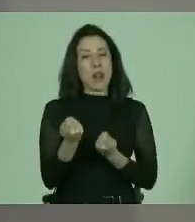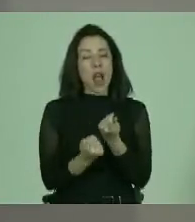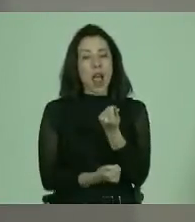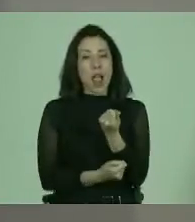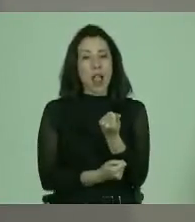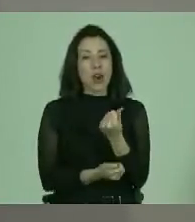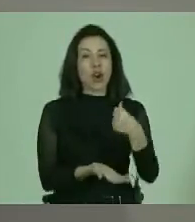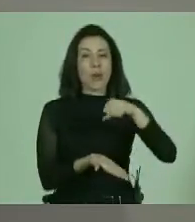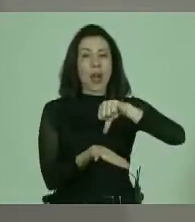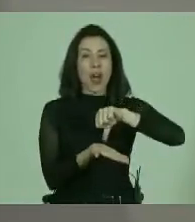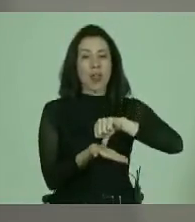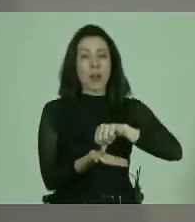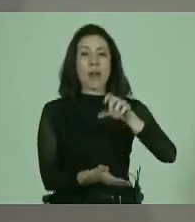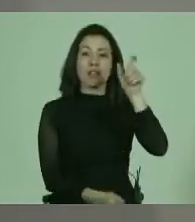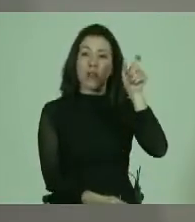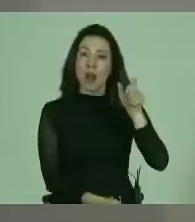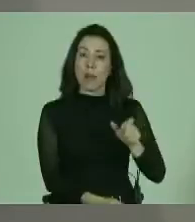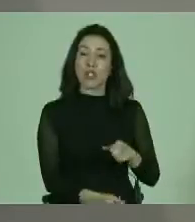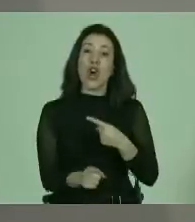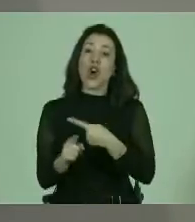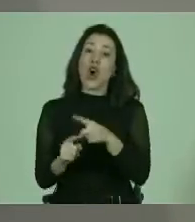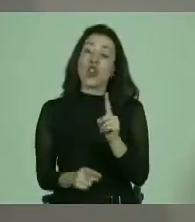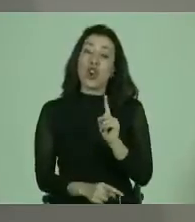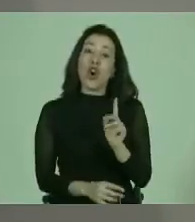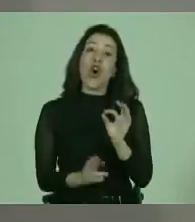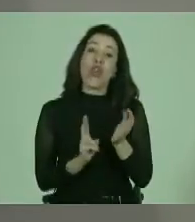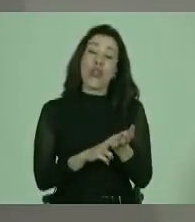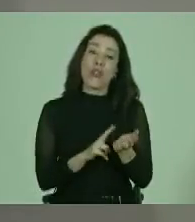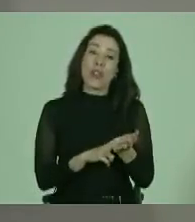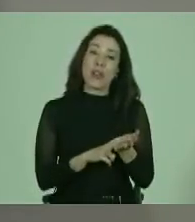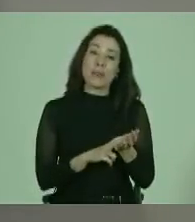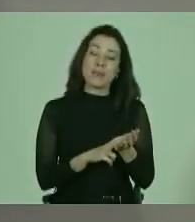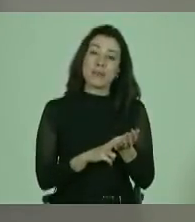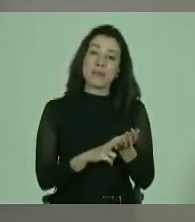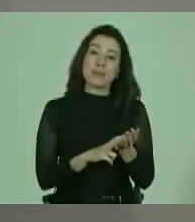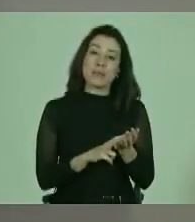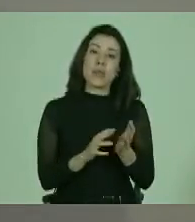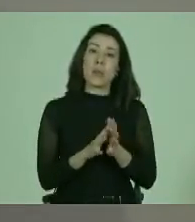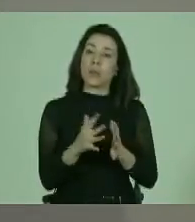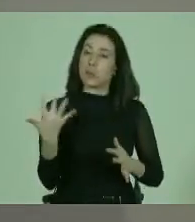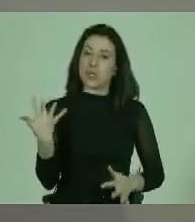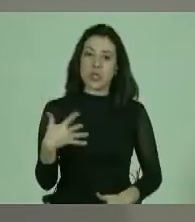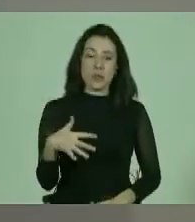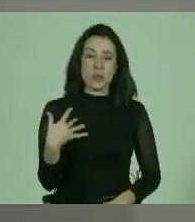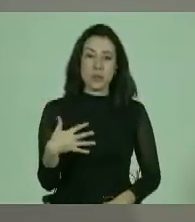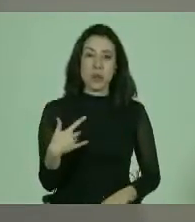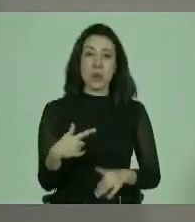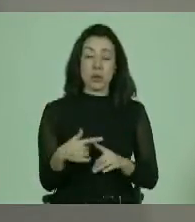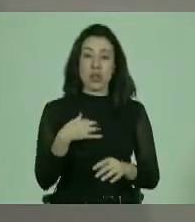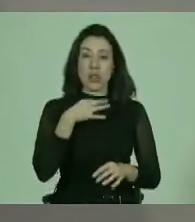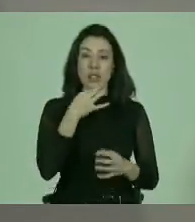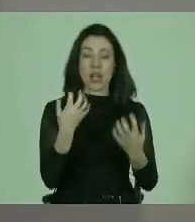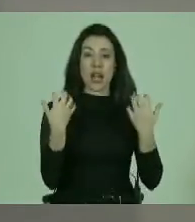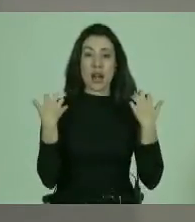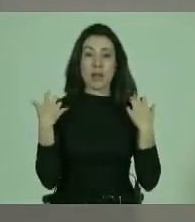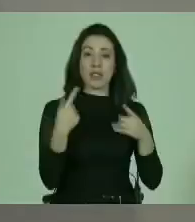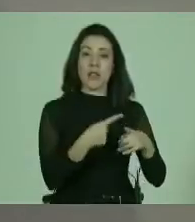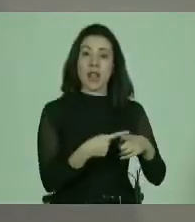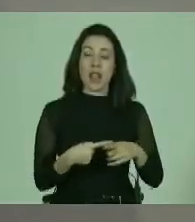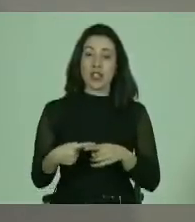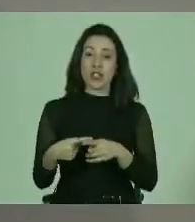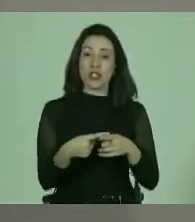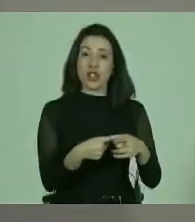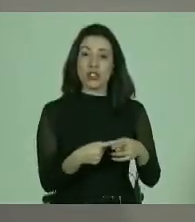del país o de la persona y otros no realmente es muy importante por eso decía que la responsabilidad social